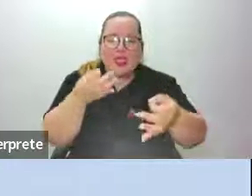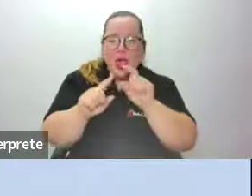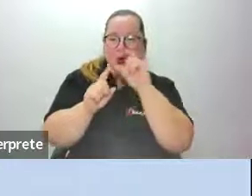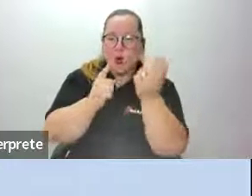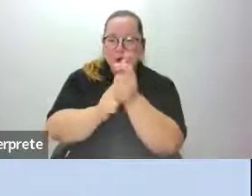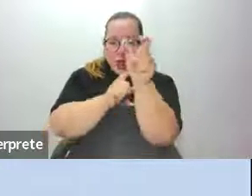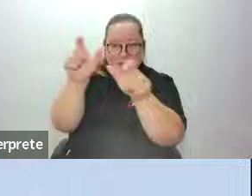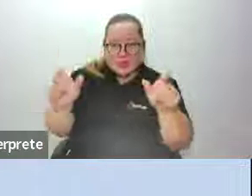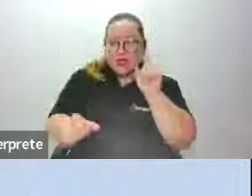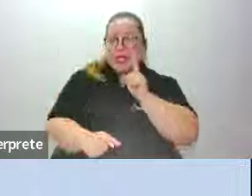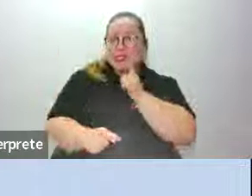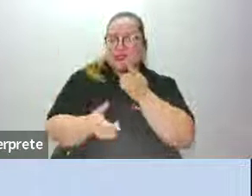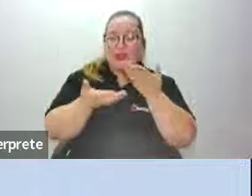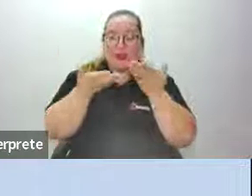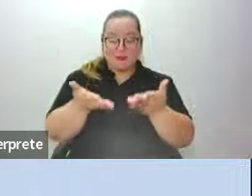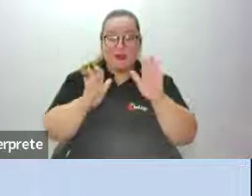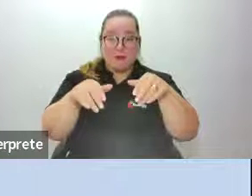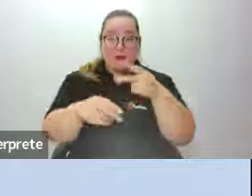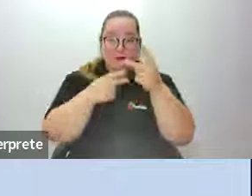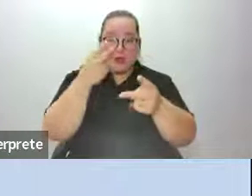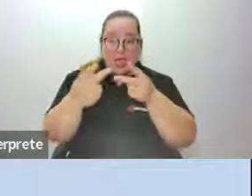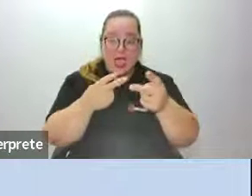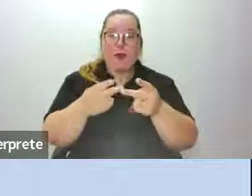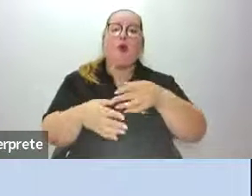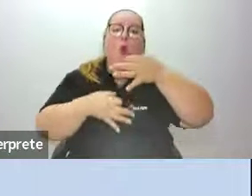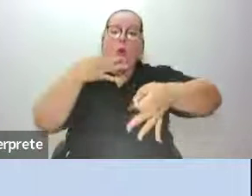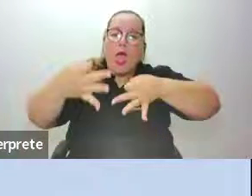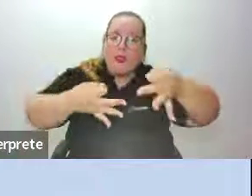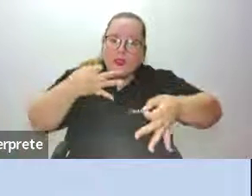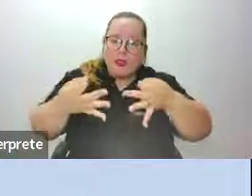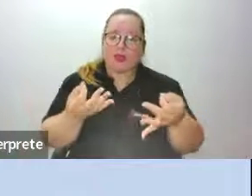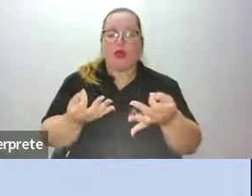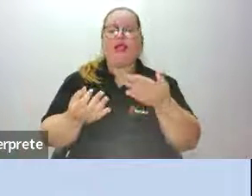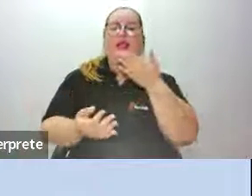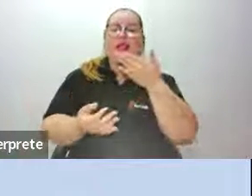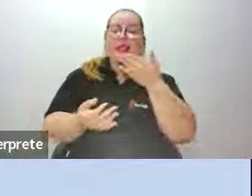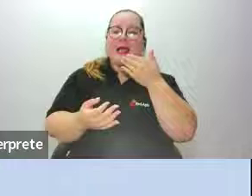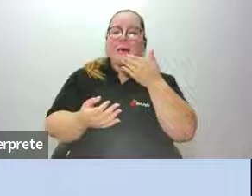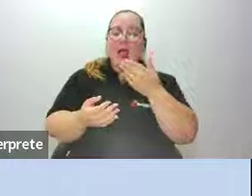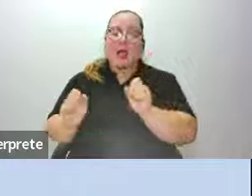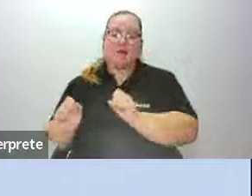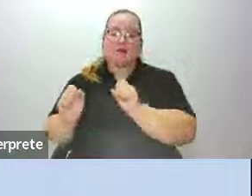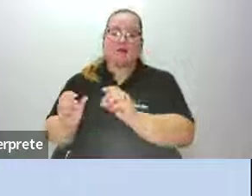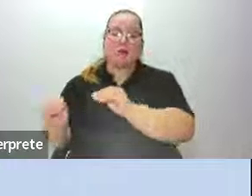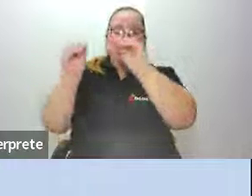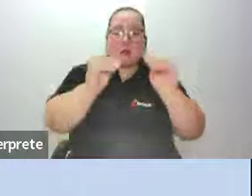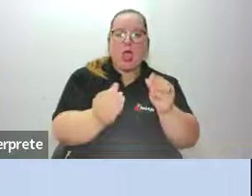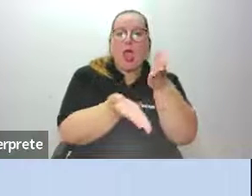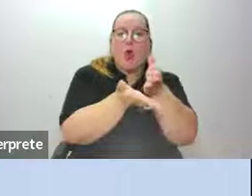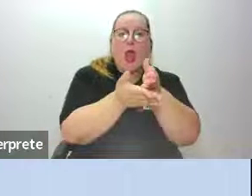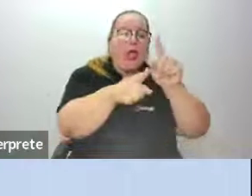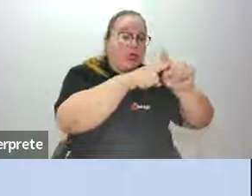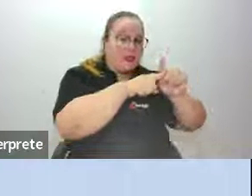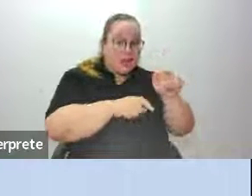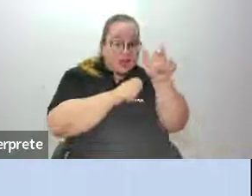sordas, como veíamos, ¿no es cierto?, a través de cuentos, por ejemplo, también la llevan a las escuelas distintas personas. Y